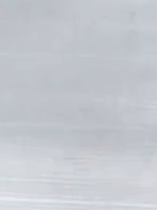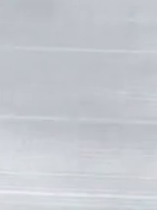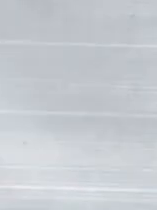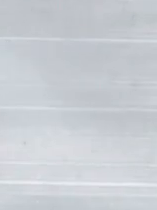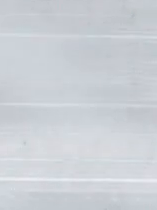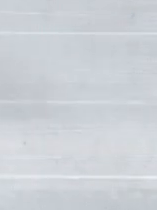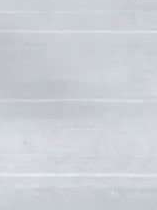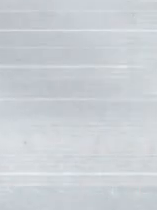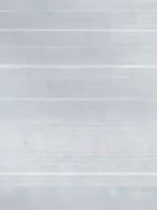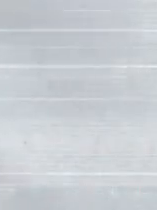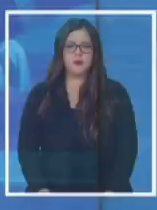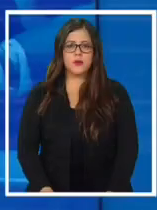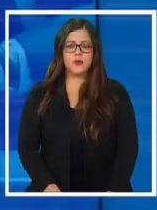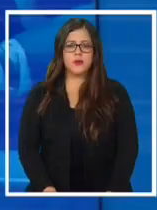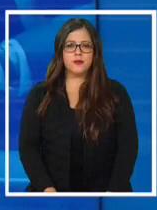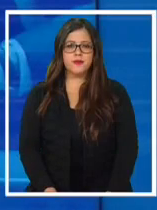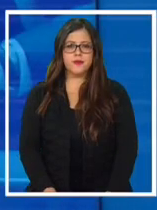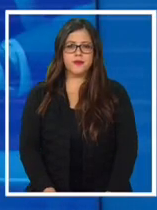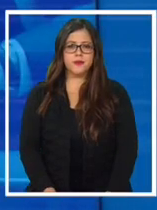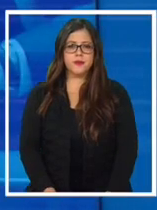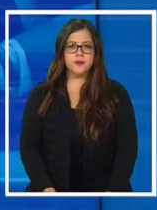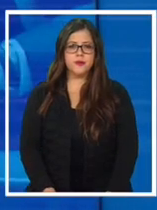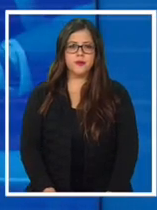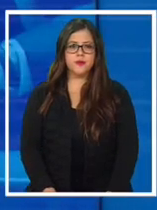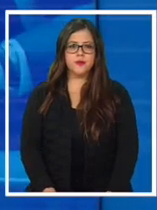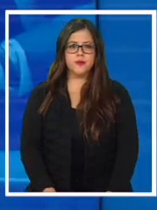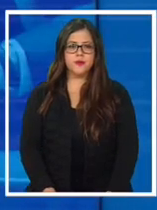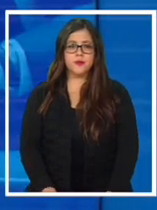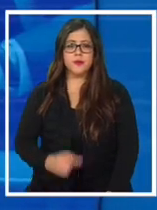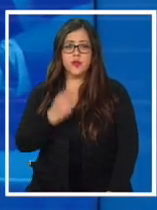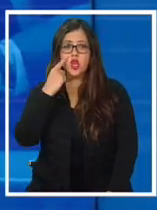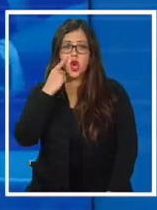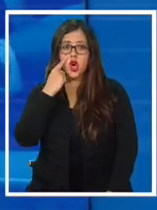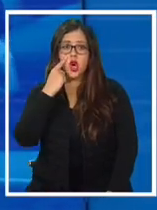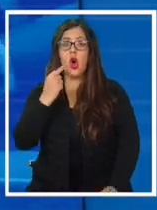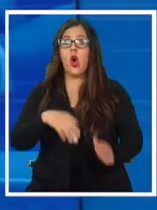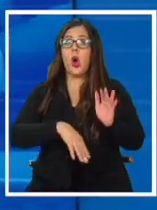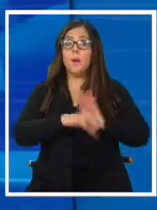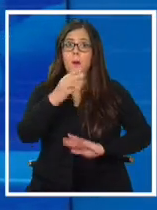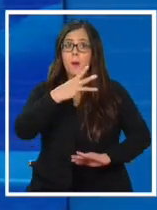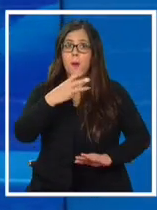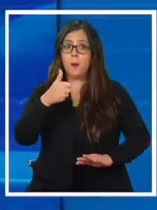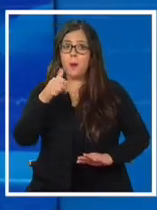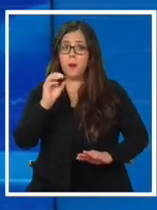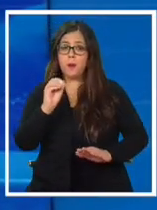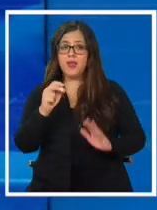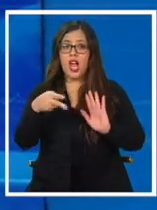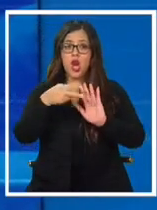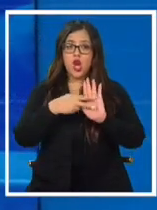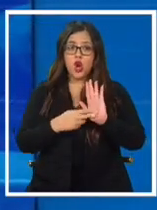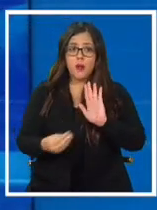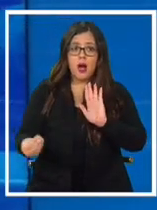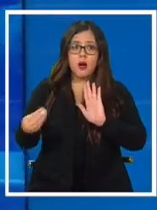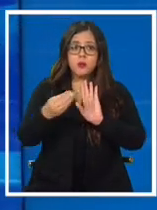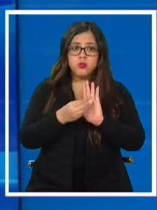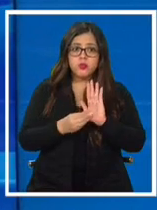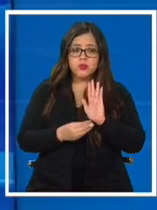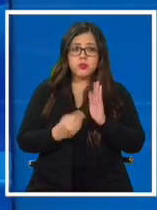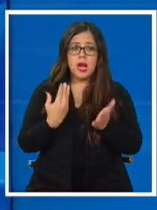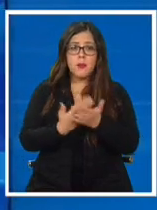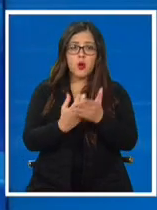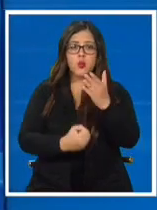Convención Constitucional. Más de 360 normas ya están en el borrador de la